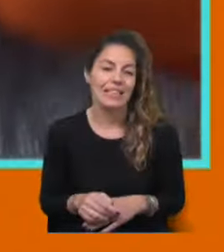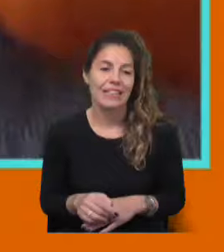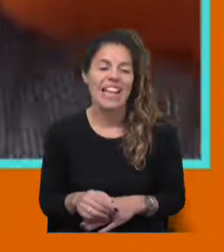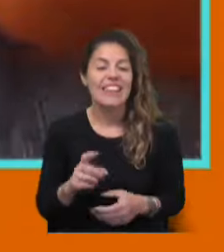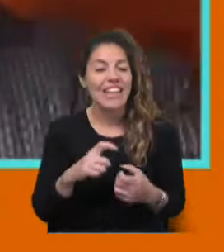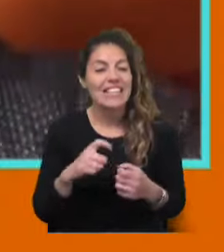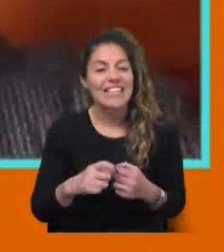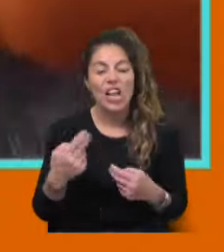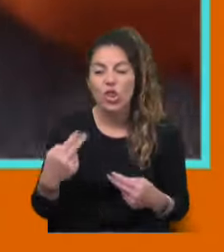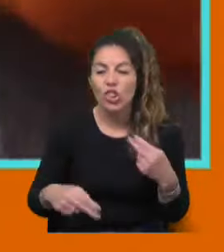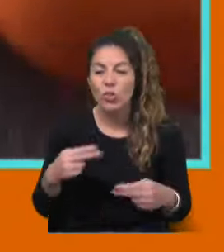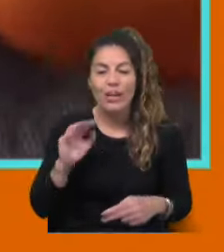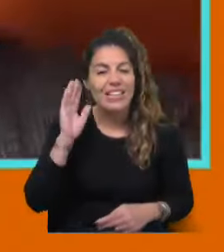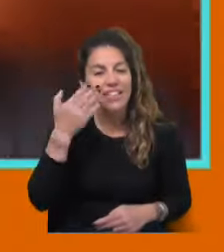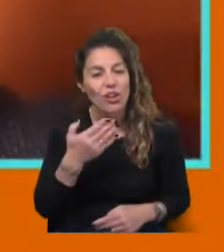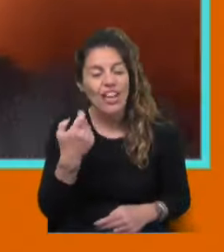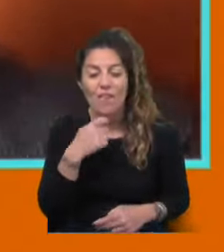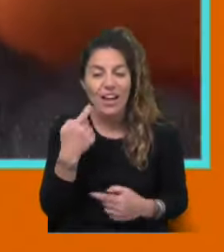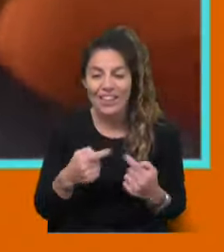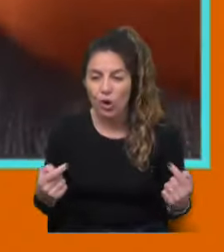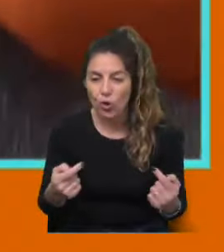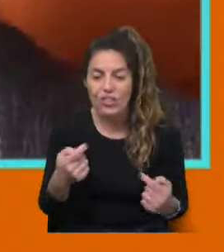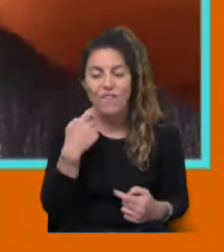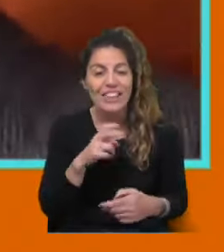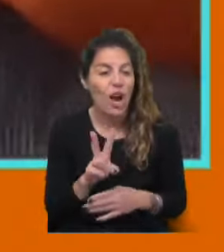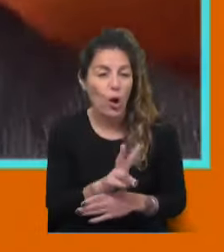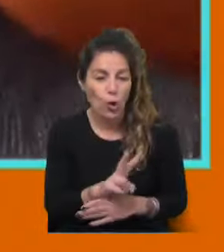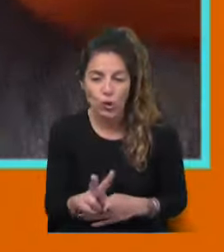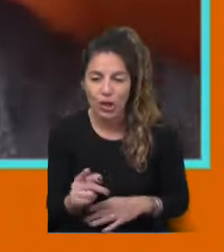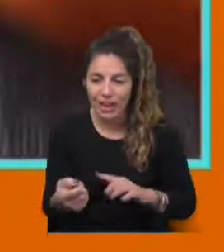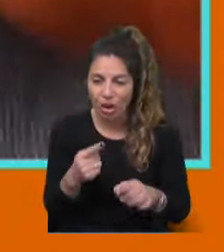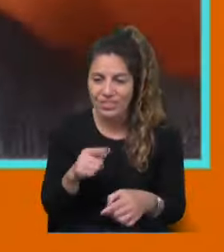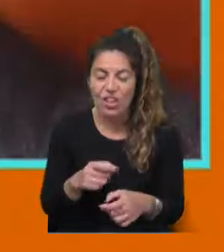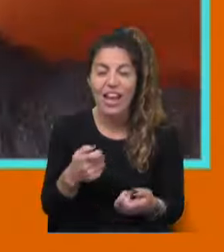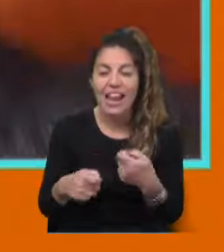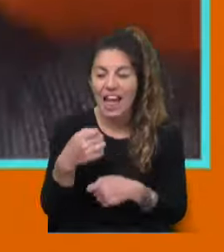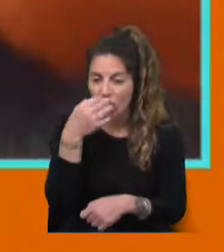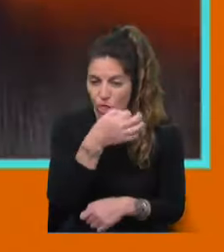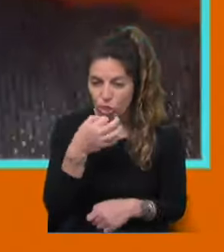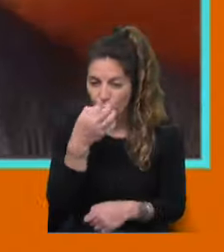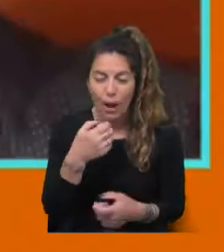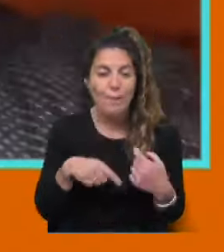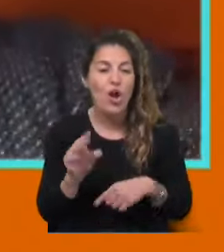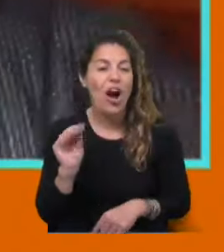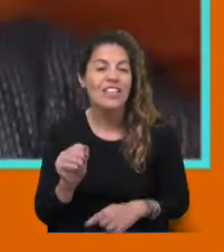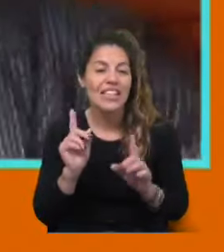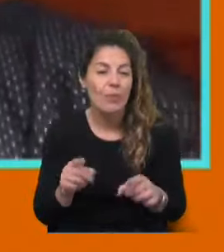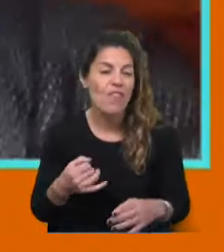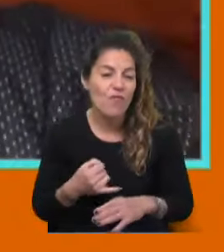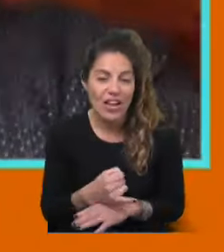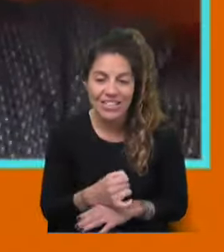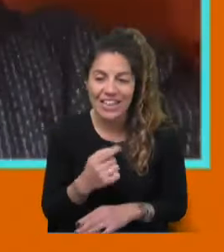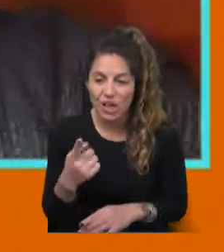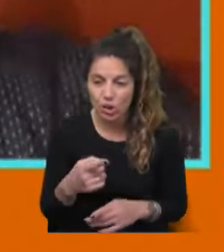el Sindicato de Aduanas se reconoce que hay carencias, ¿no?, en los controles en lo que refiere al narcotráfico, pero advierten también fallas en